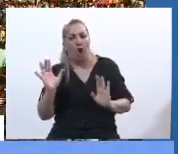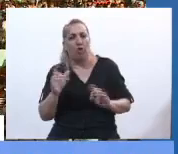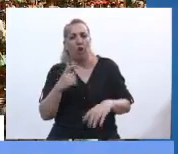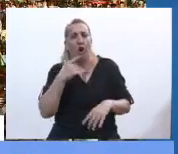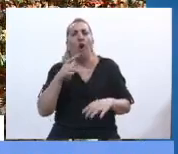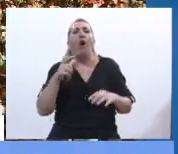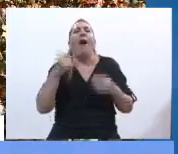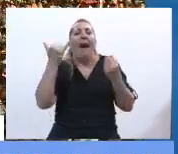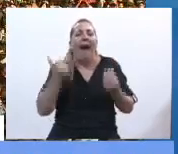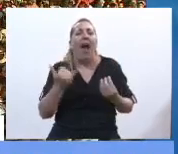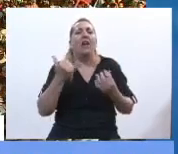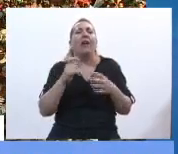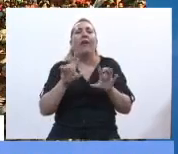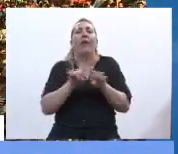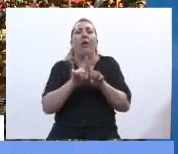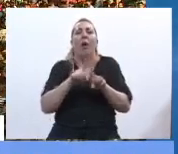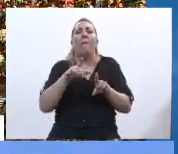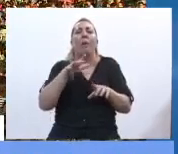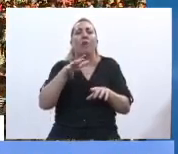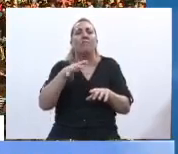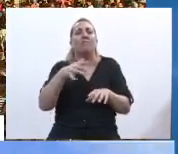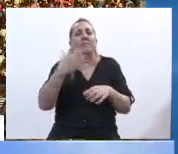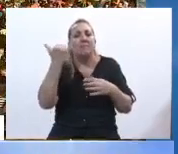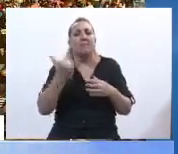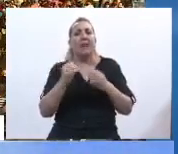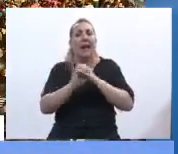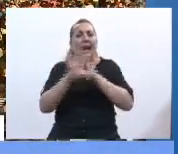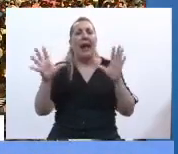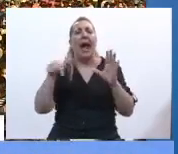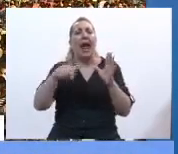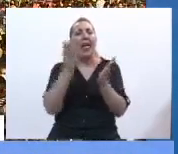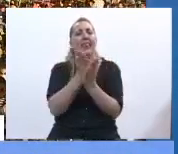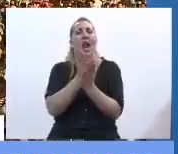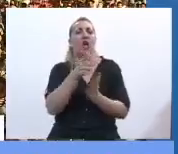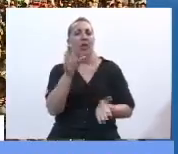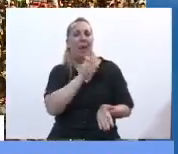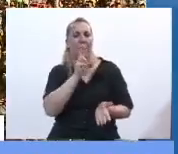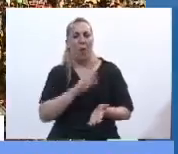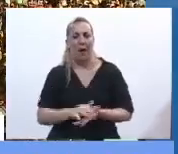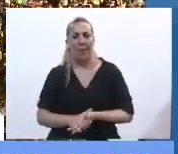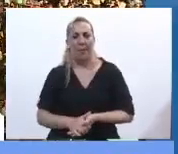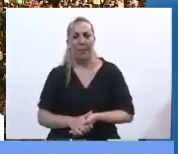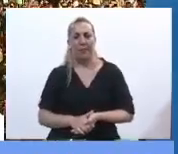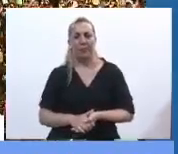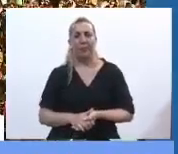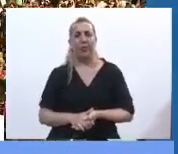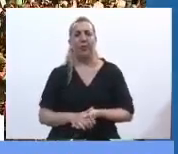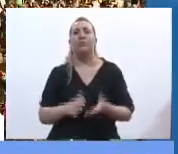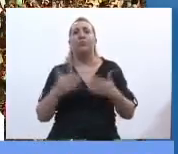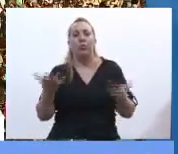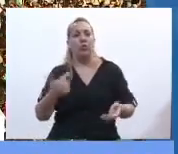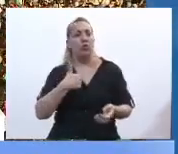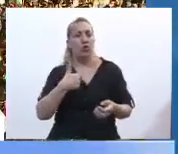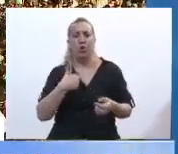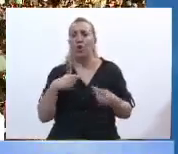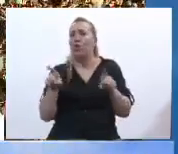jurisprudencia comparada que sacraliza este derecho de la mujer. Por eso yo, al